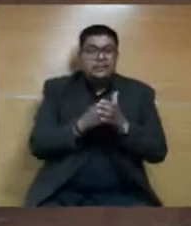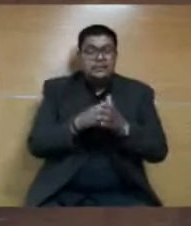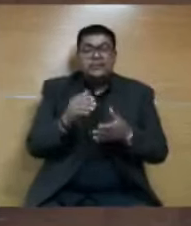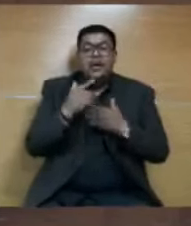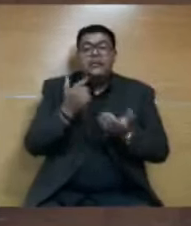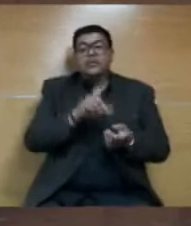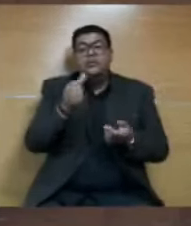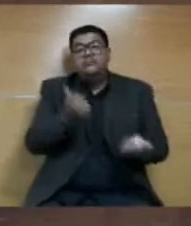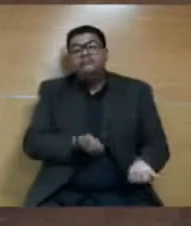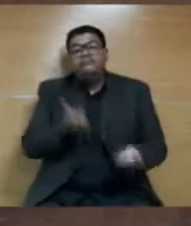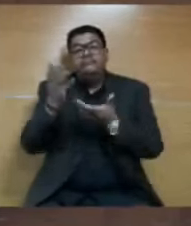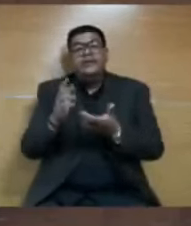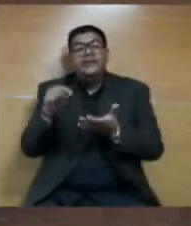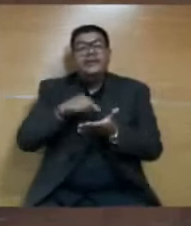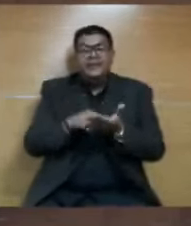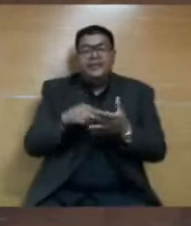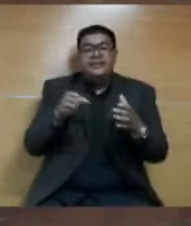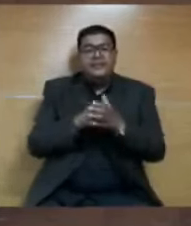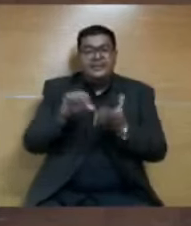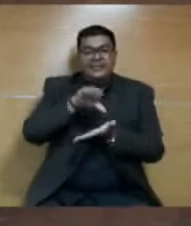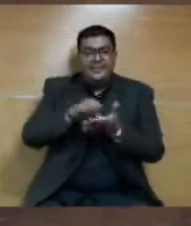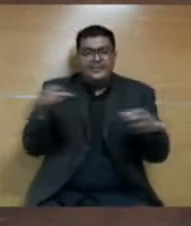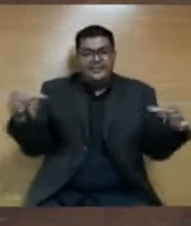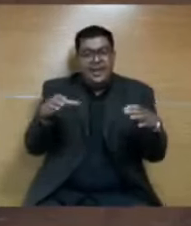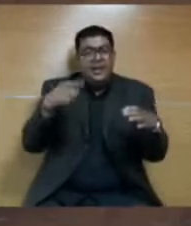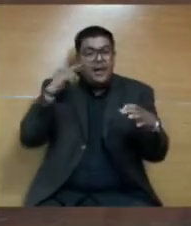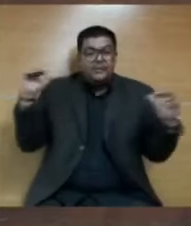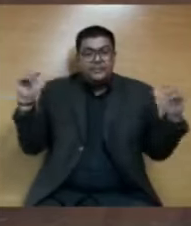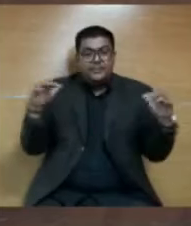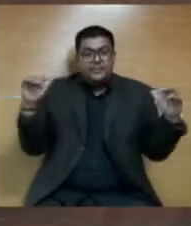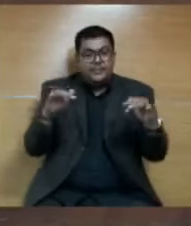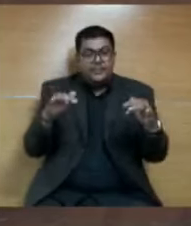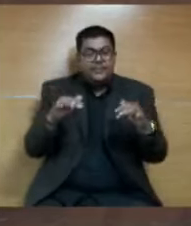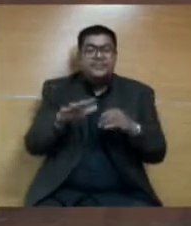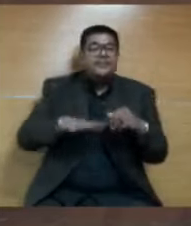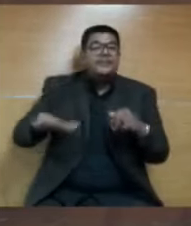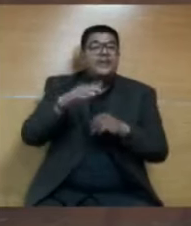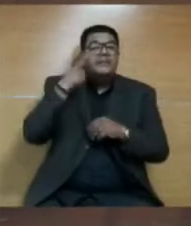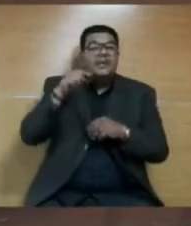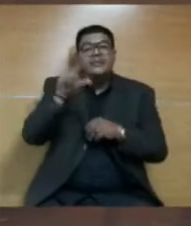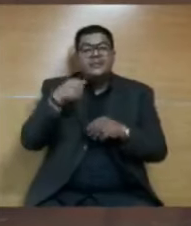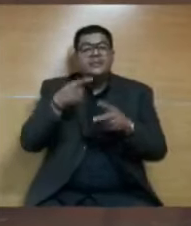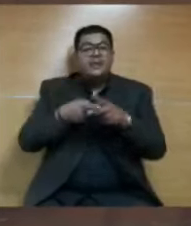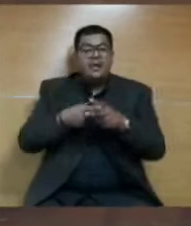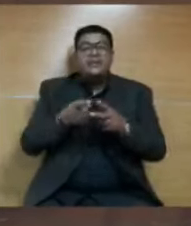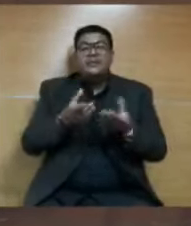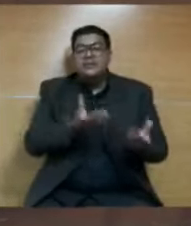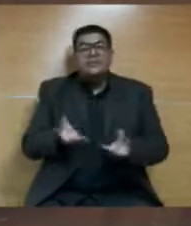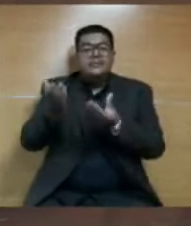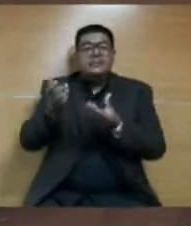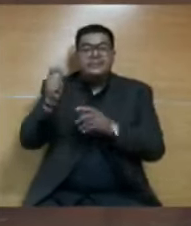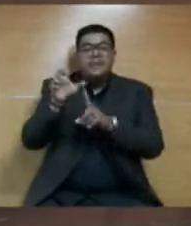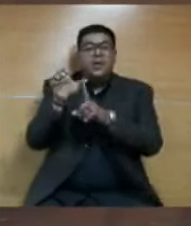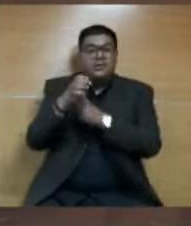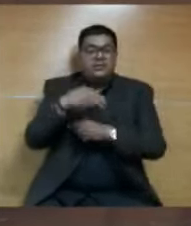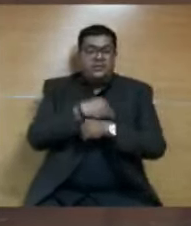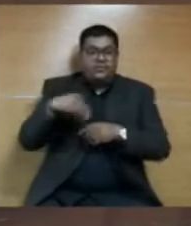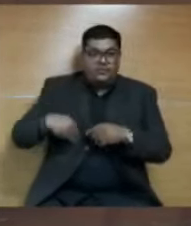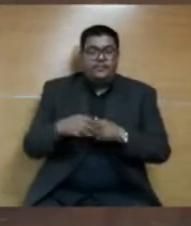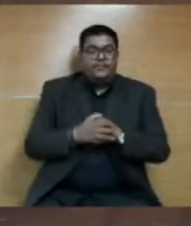y trasladarían sus paquetes al centro de recepción y traslado fijo en la sede distrital para su posterior entrega al Consejo